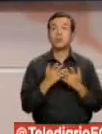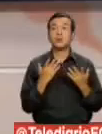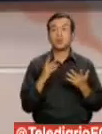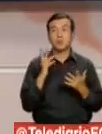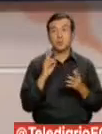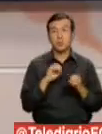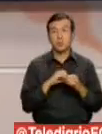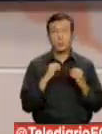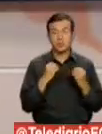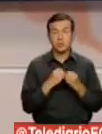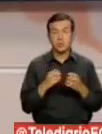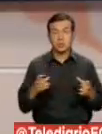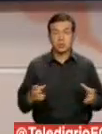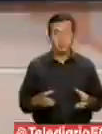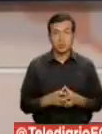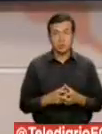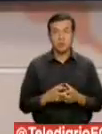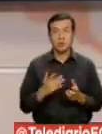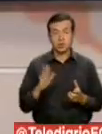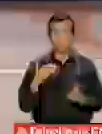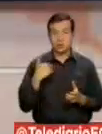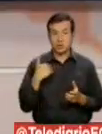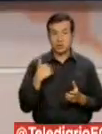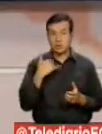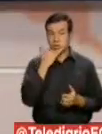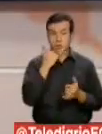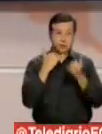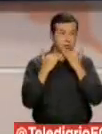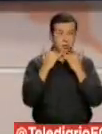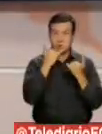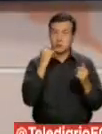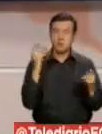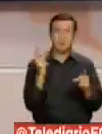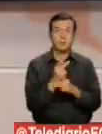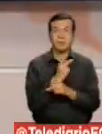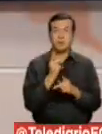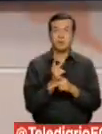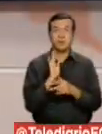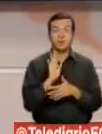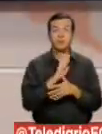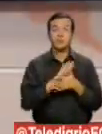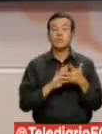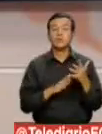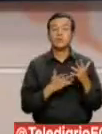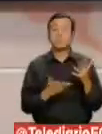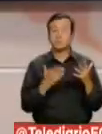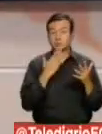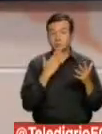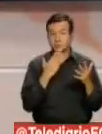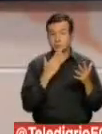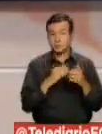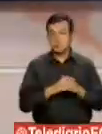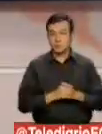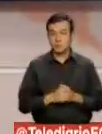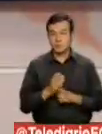un organismo que tiene una mala fama terrible y tiene la fama de que